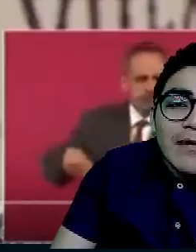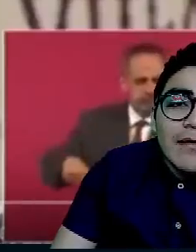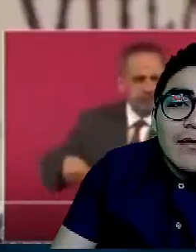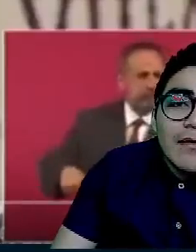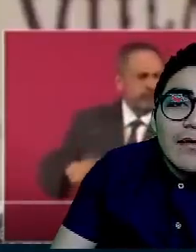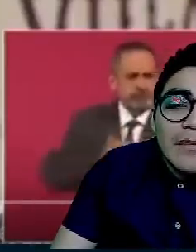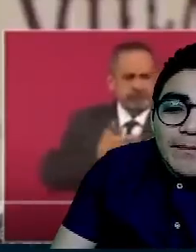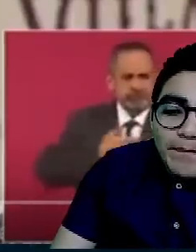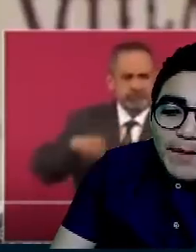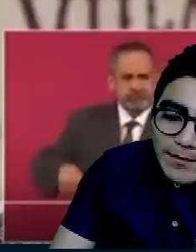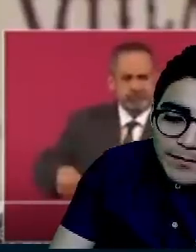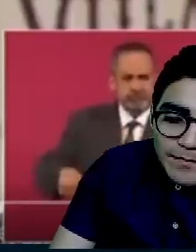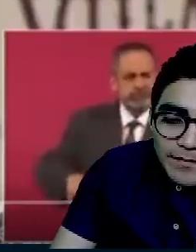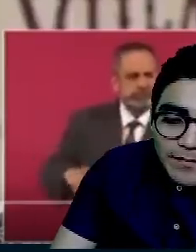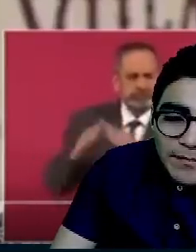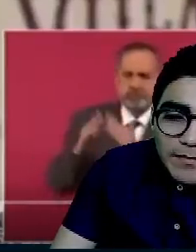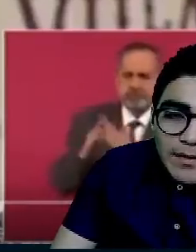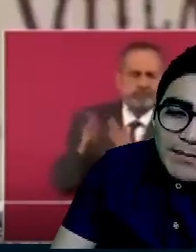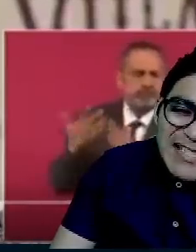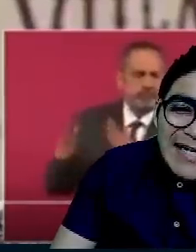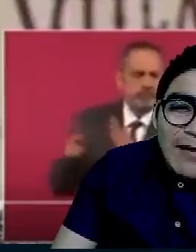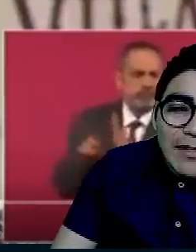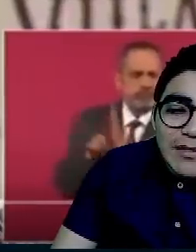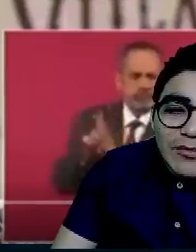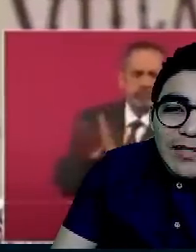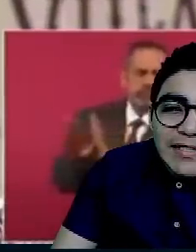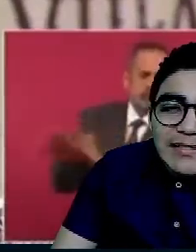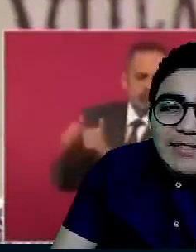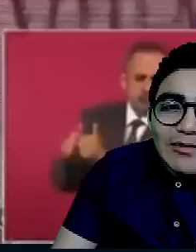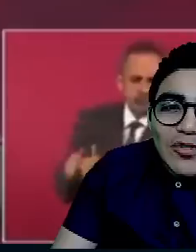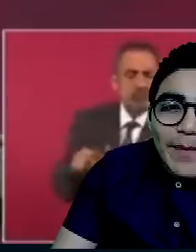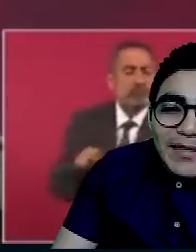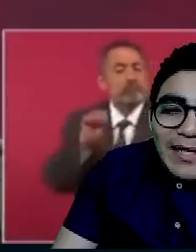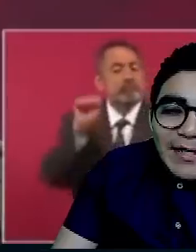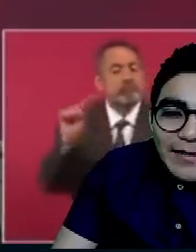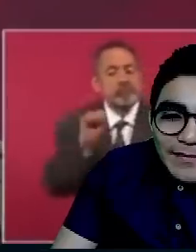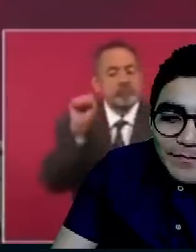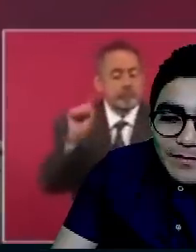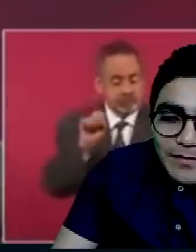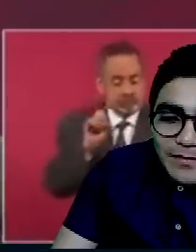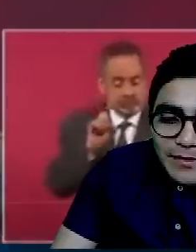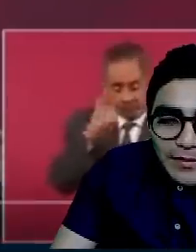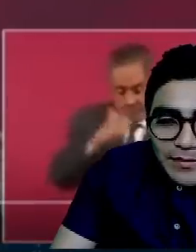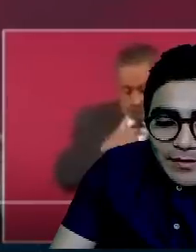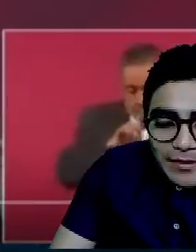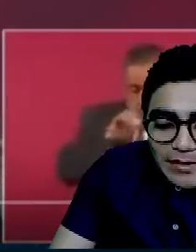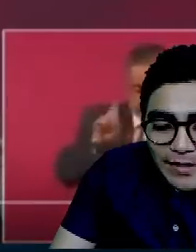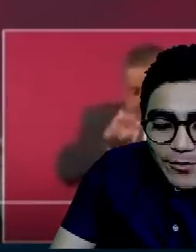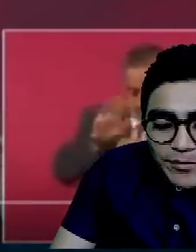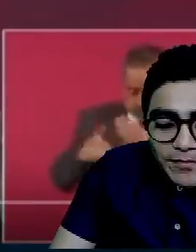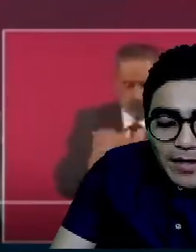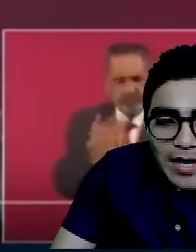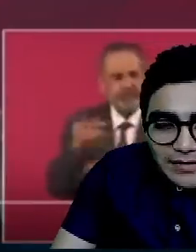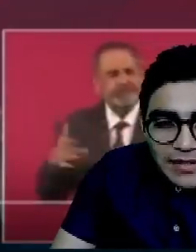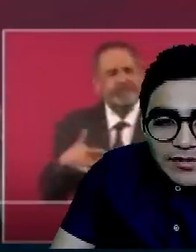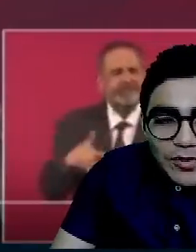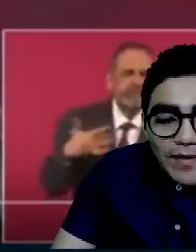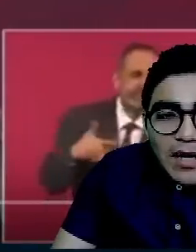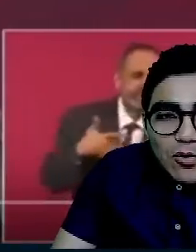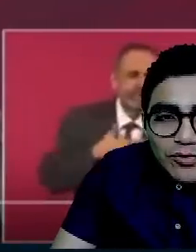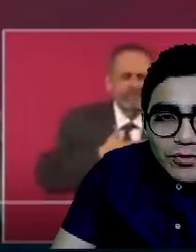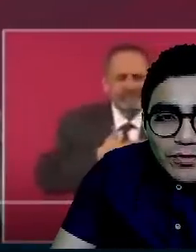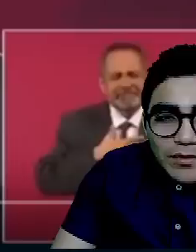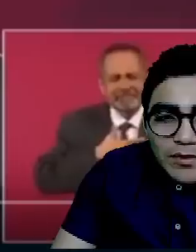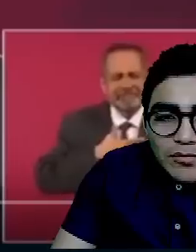mal, pero qué miserables que utilicen esta situación para atacar. El día de hoy, así inició